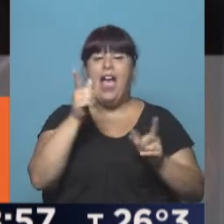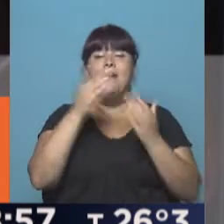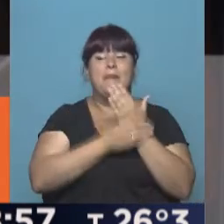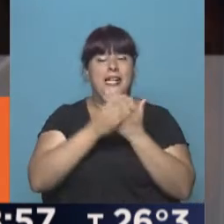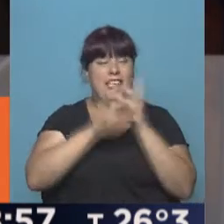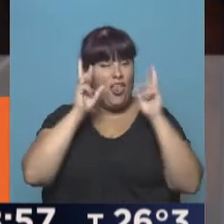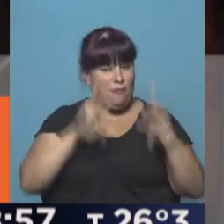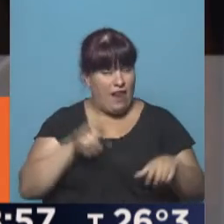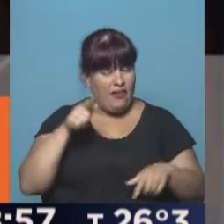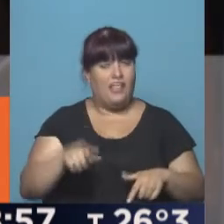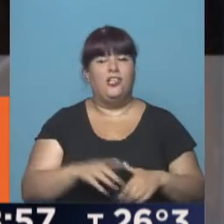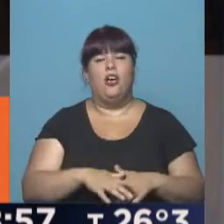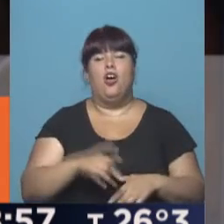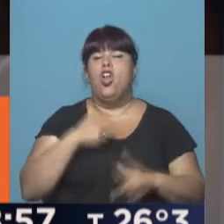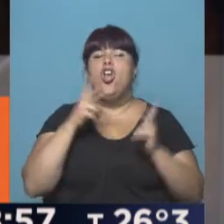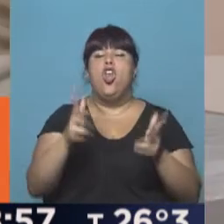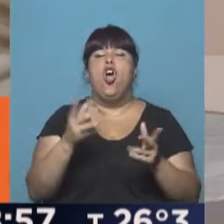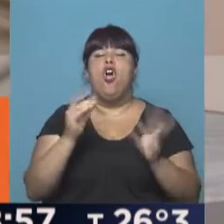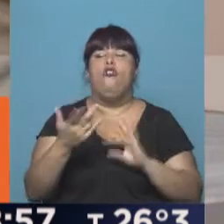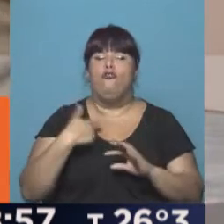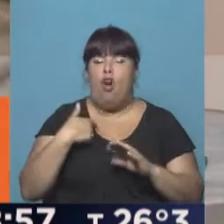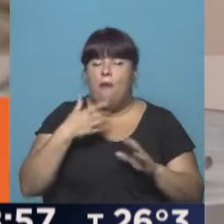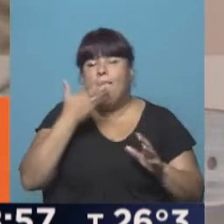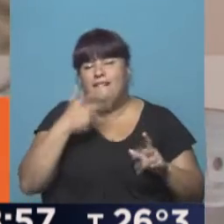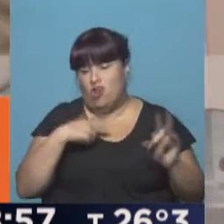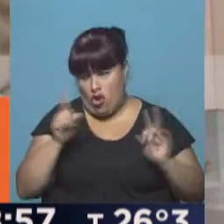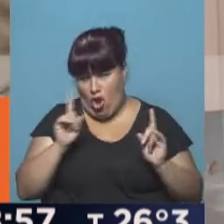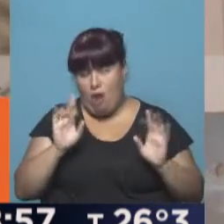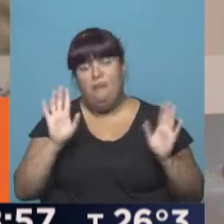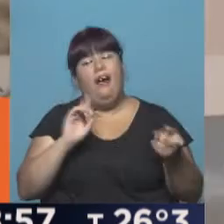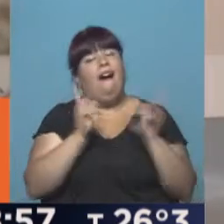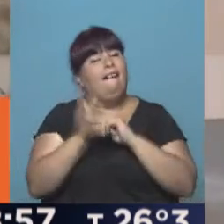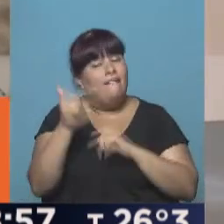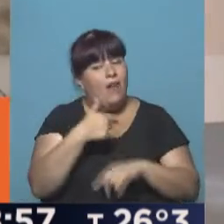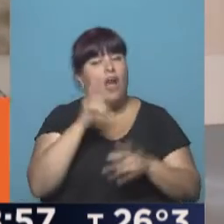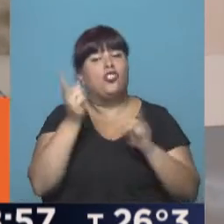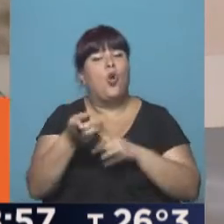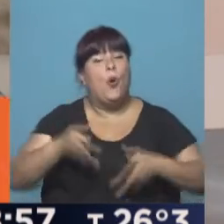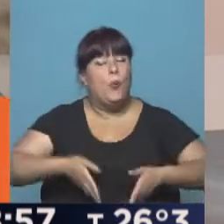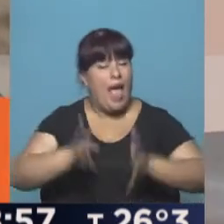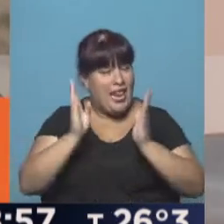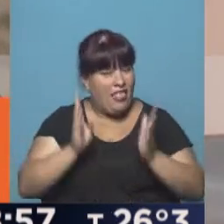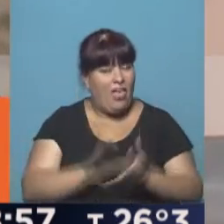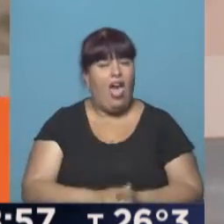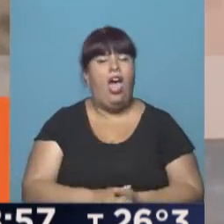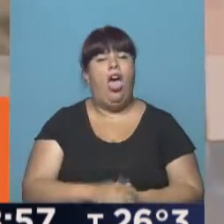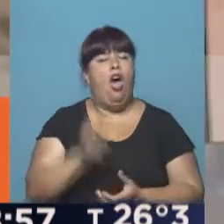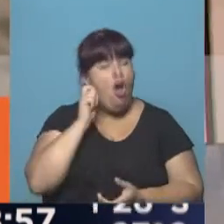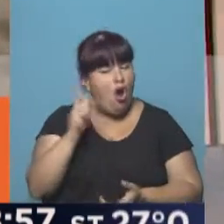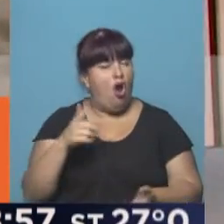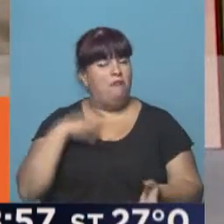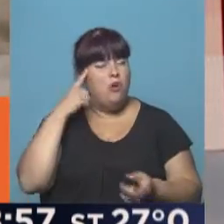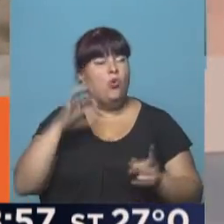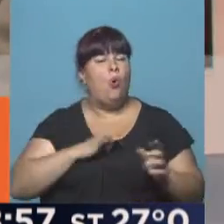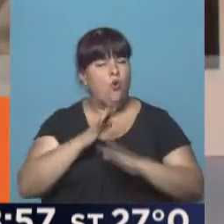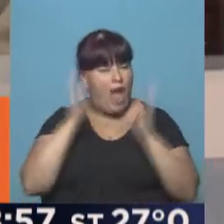de Planificación, no le voy a decir como nosotros hubiéramos querido. Y paradójicamente, en el caso de Vialidad, hemos obtenido, yo creo que en un